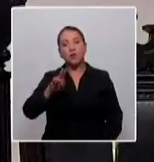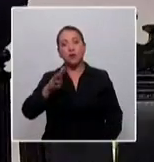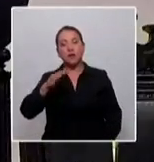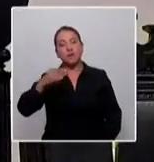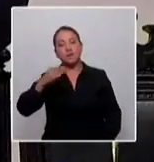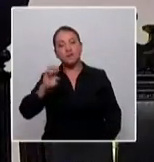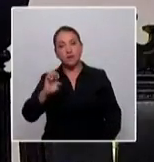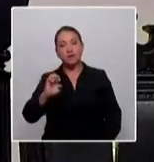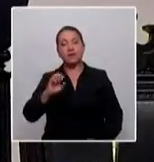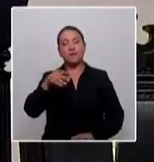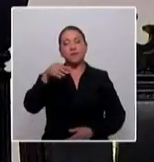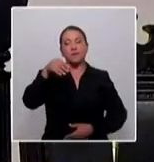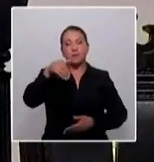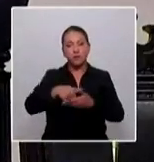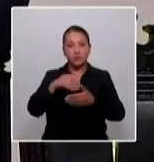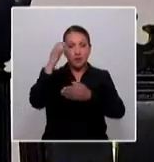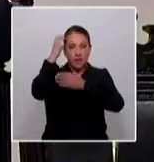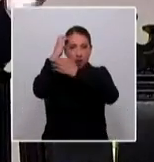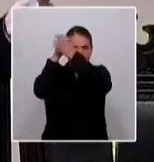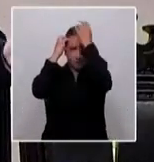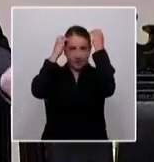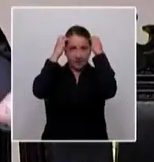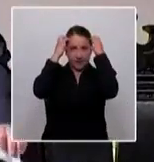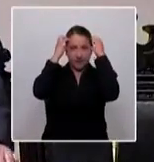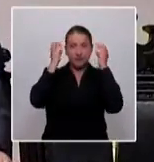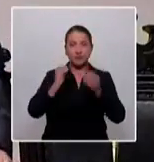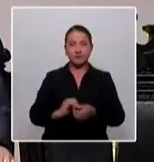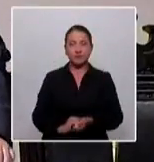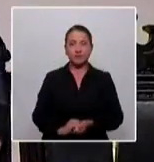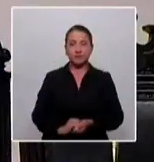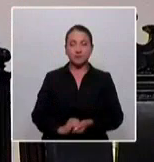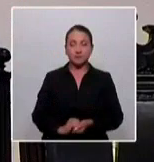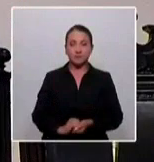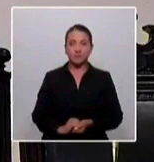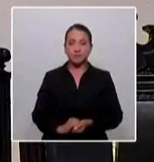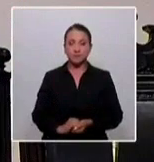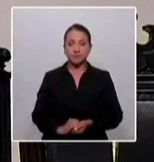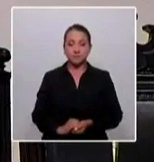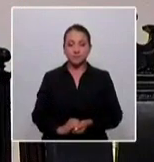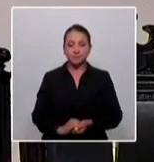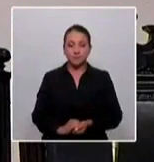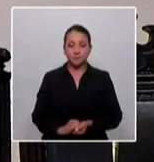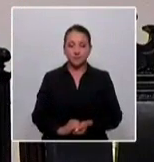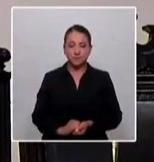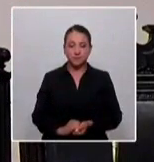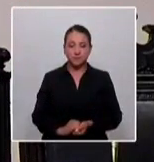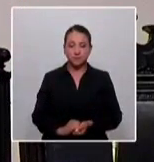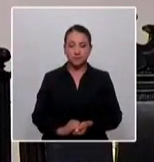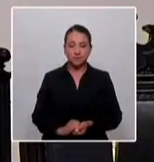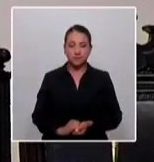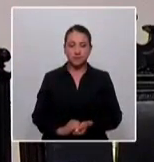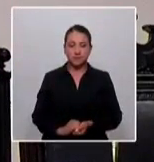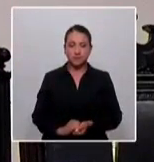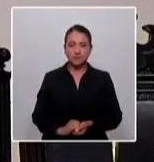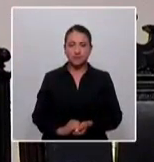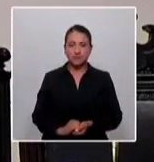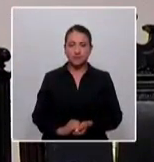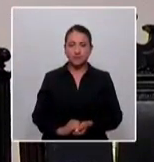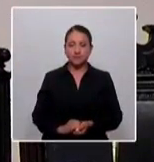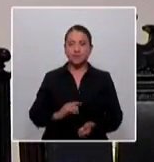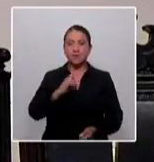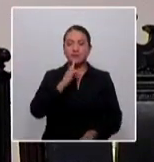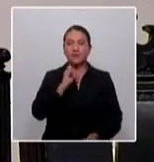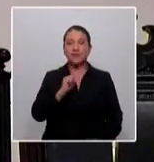analistas políticos, los medios, los periodistas, a una lógica bibloquista, ¿no? Dos bloques, la derecha, la